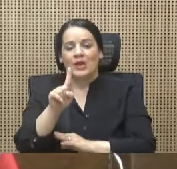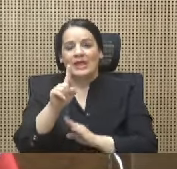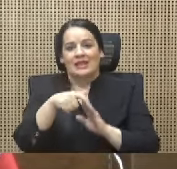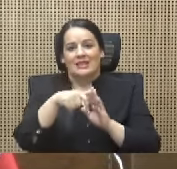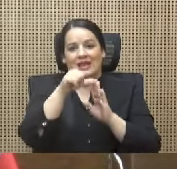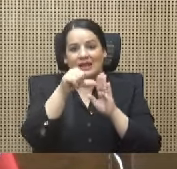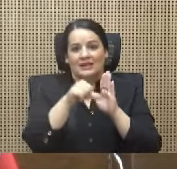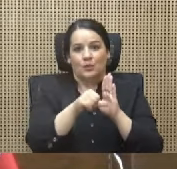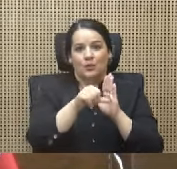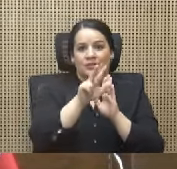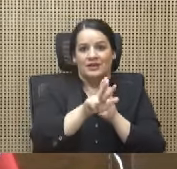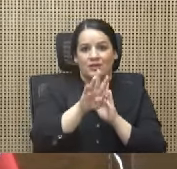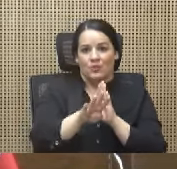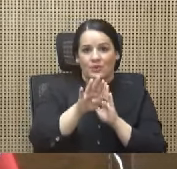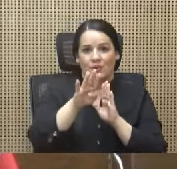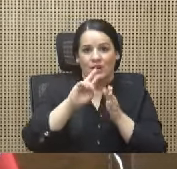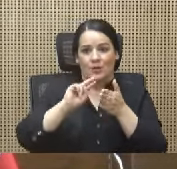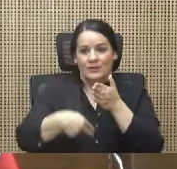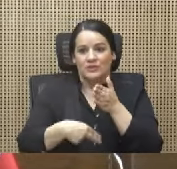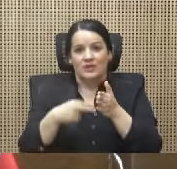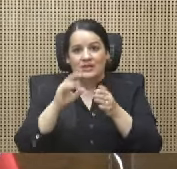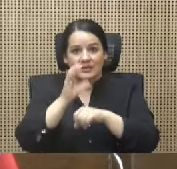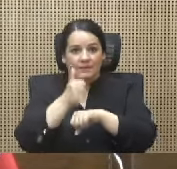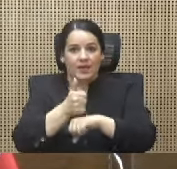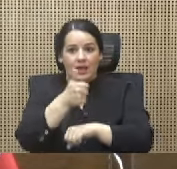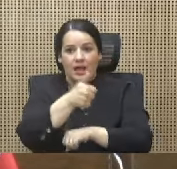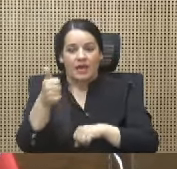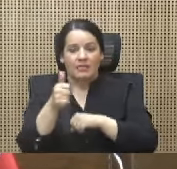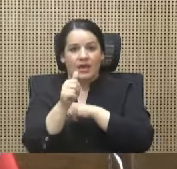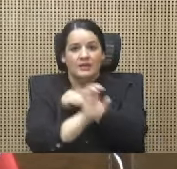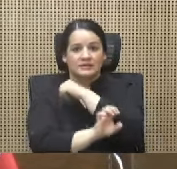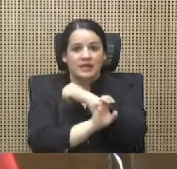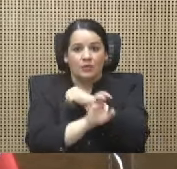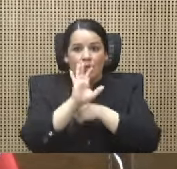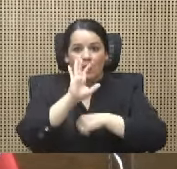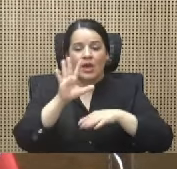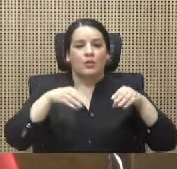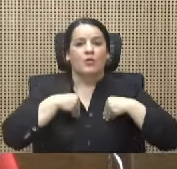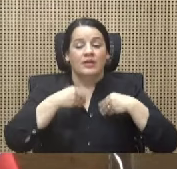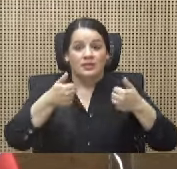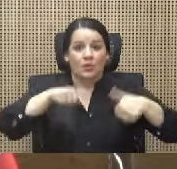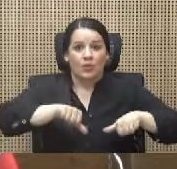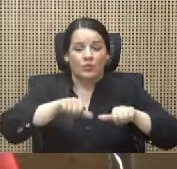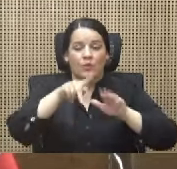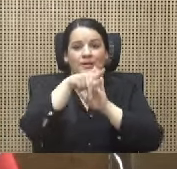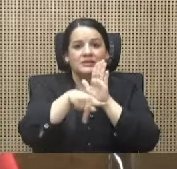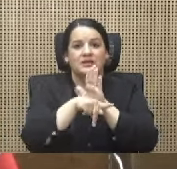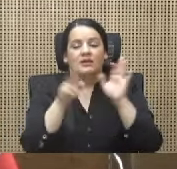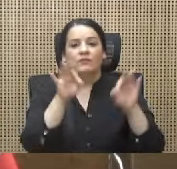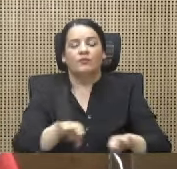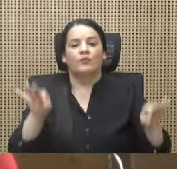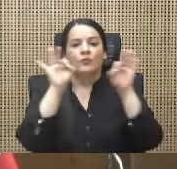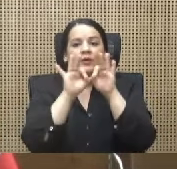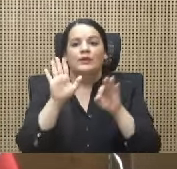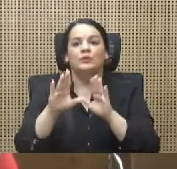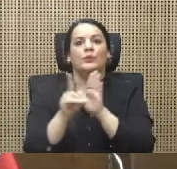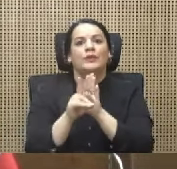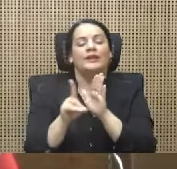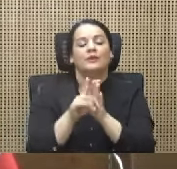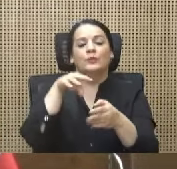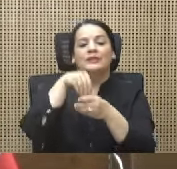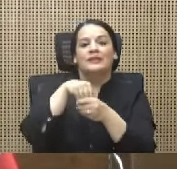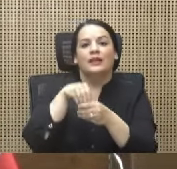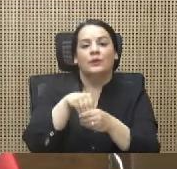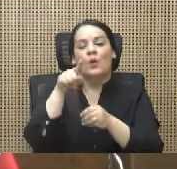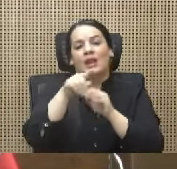convención se define que cada estado parte adoptará de conformidad con los principios fundamentales de su derecho interno